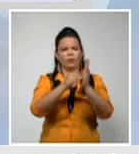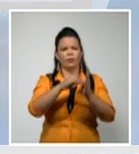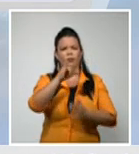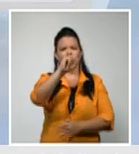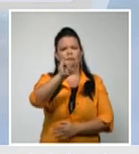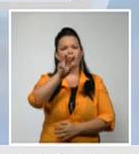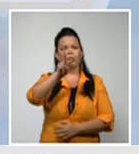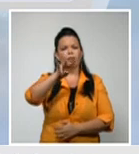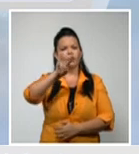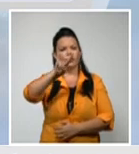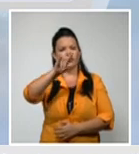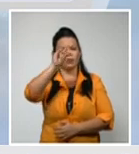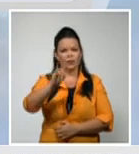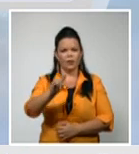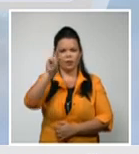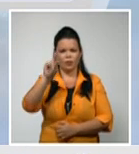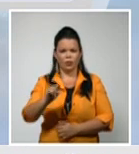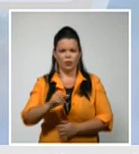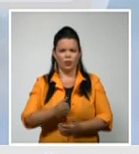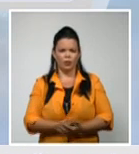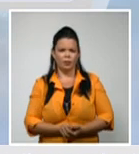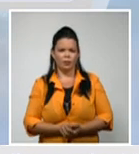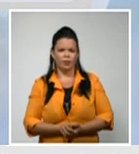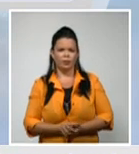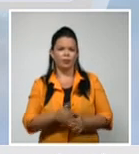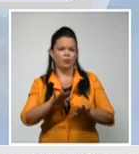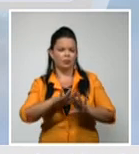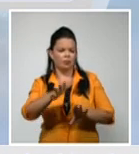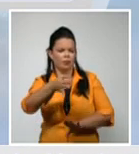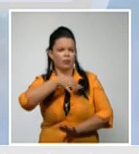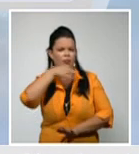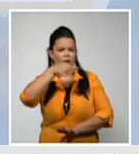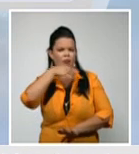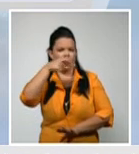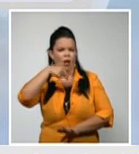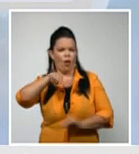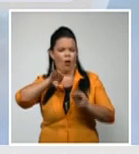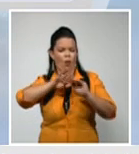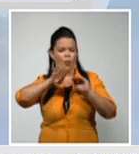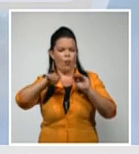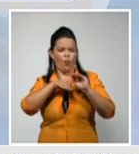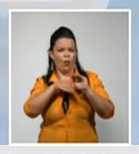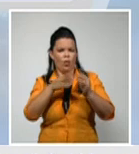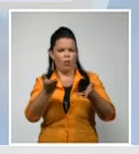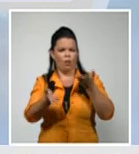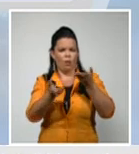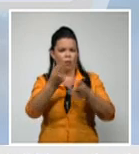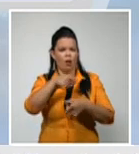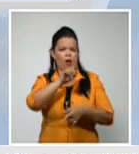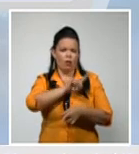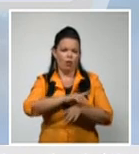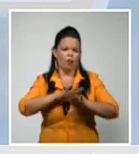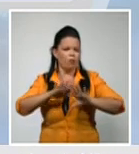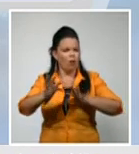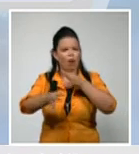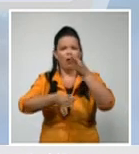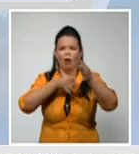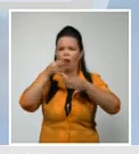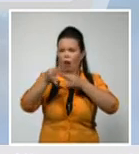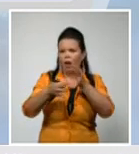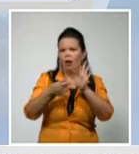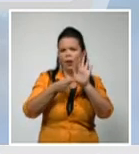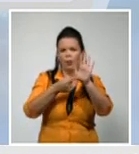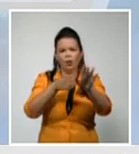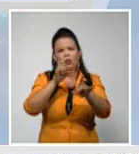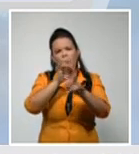4.629. Ya mencionamos que era inferior a la del día de ayer y que se aprecia que va disminuyendo,